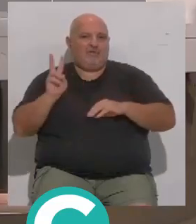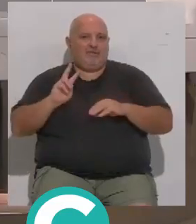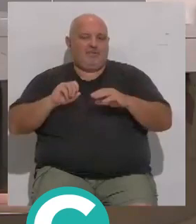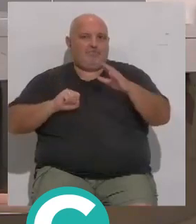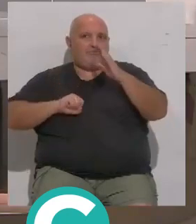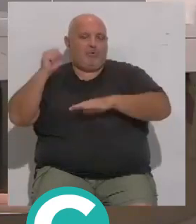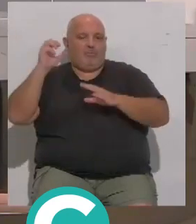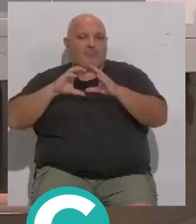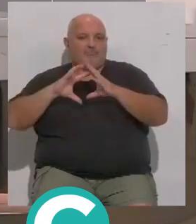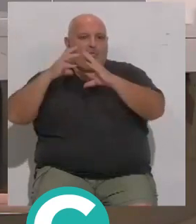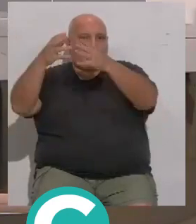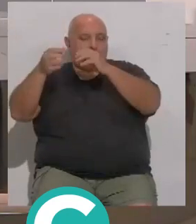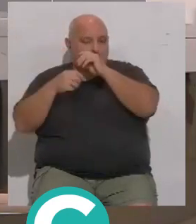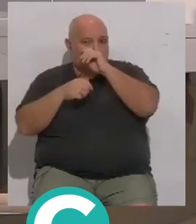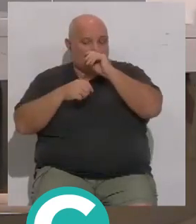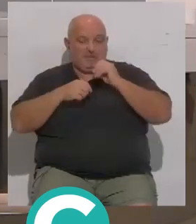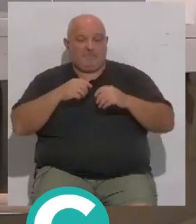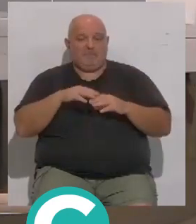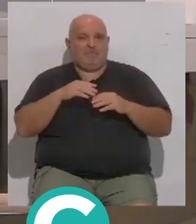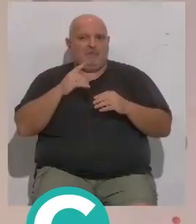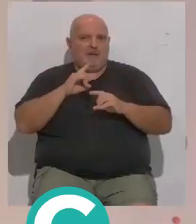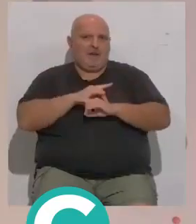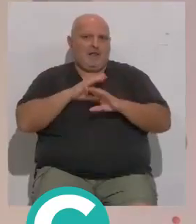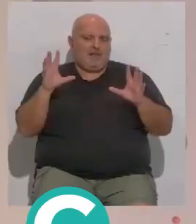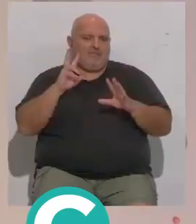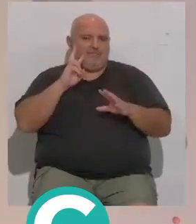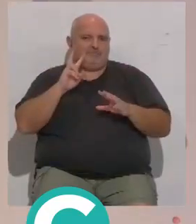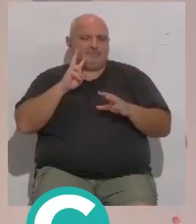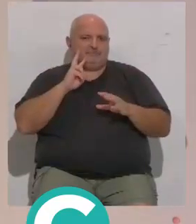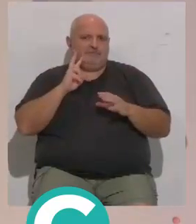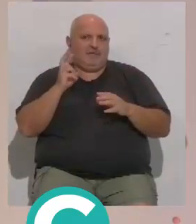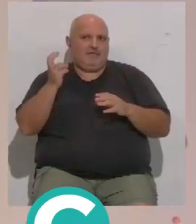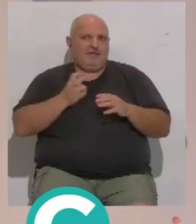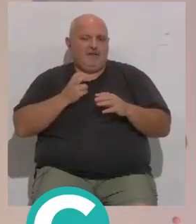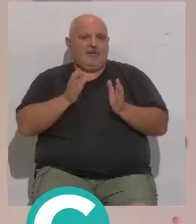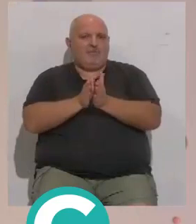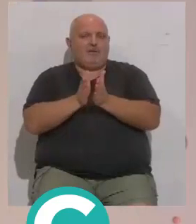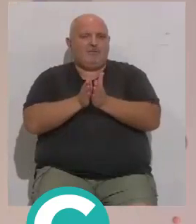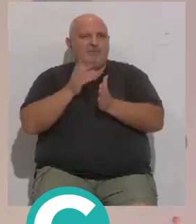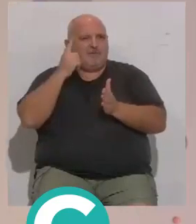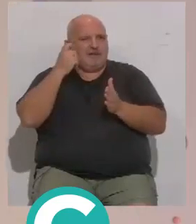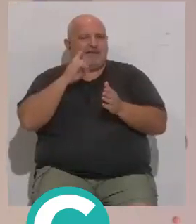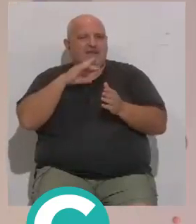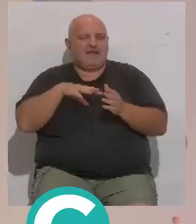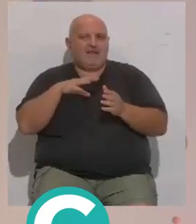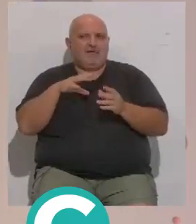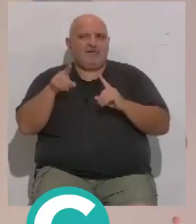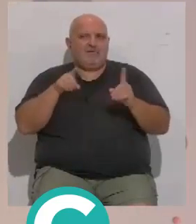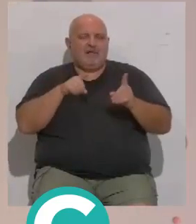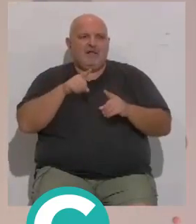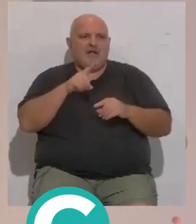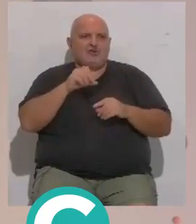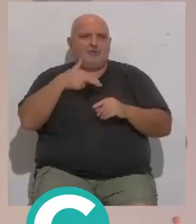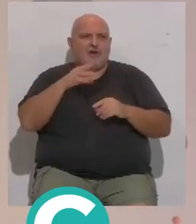una intervención anterior con un pase con mucha claridad a la ruptura de un compañero, no recuerdo exactamente ahora quién fue, no sé si fue